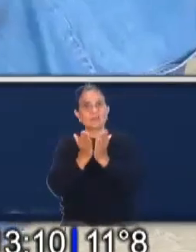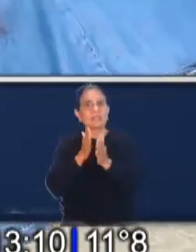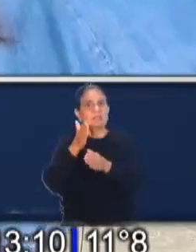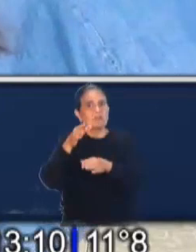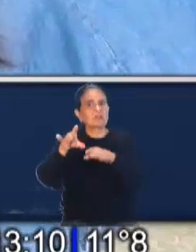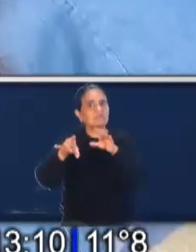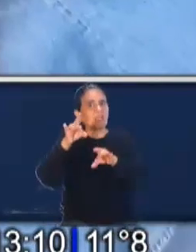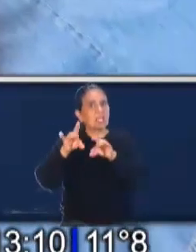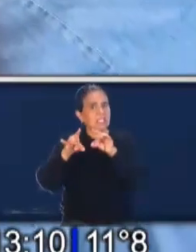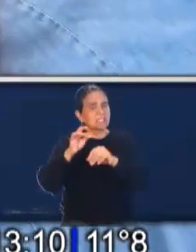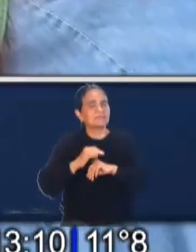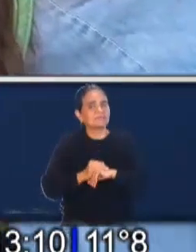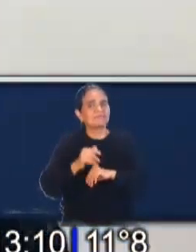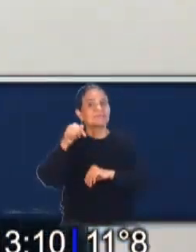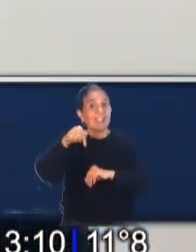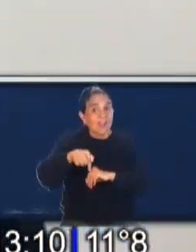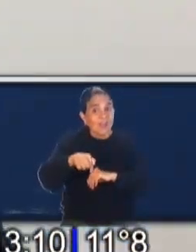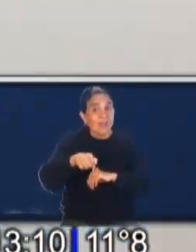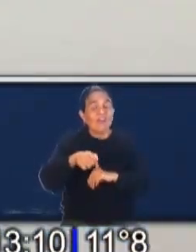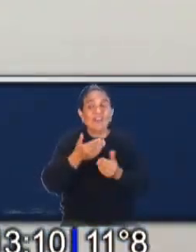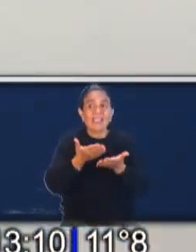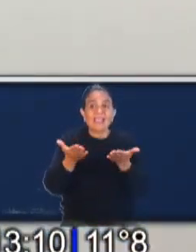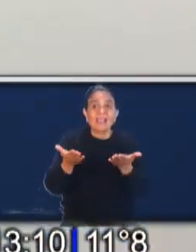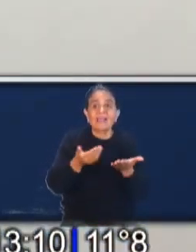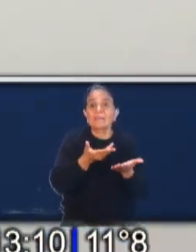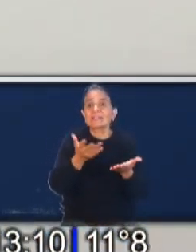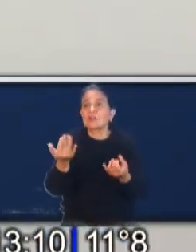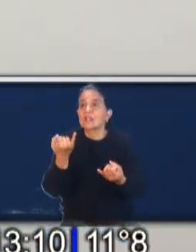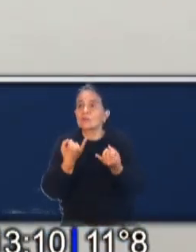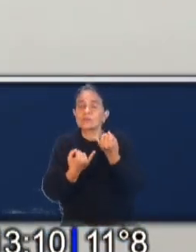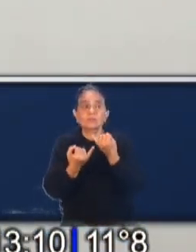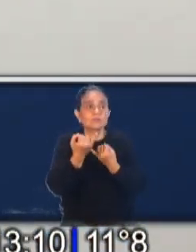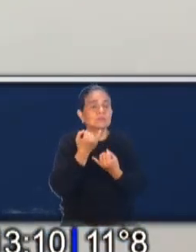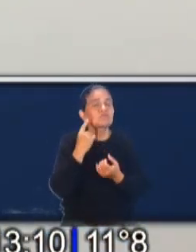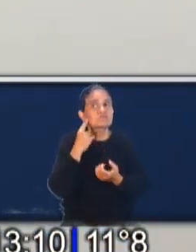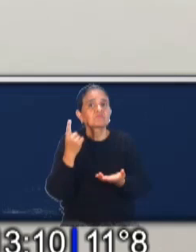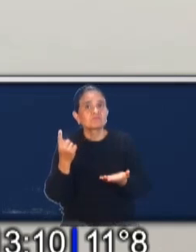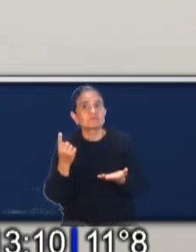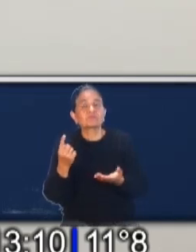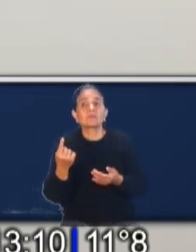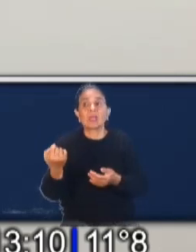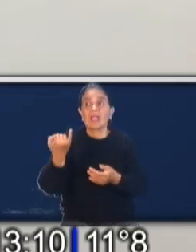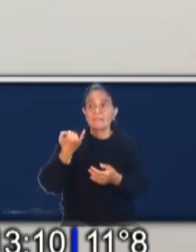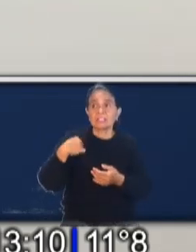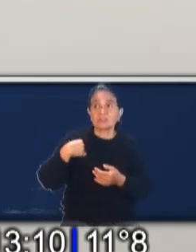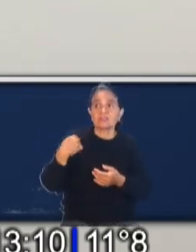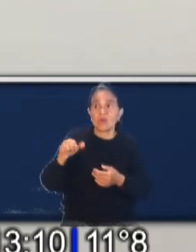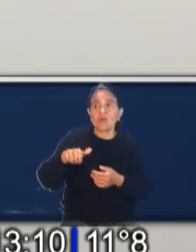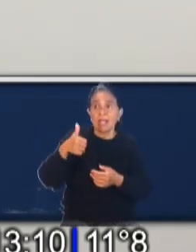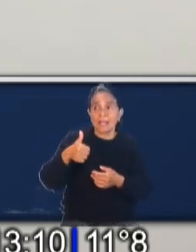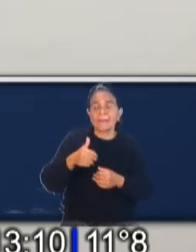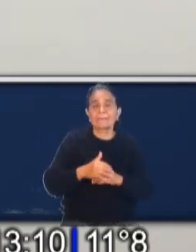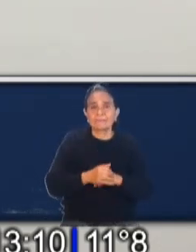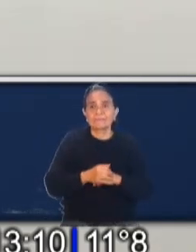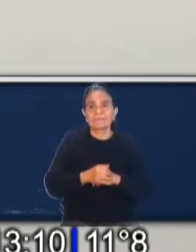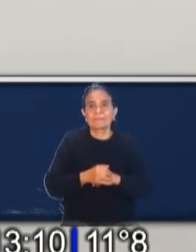empezando a escuchar algunos rumores que a nivel nacional nos daban como ganadores. Después algunos rumores